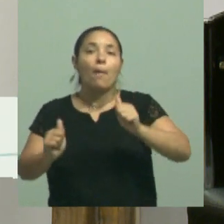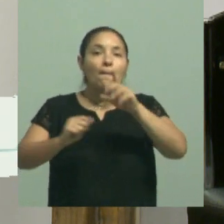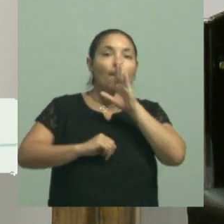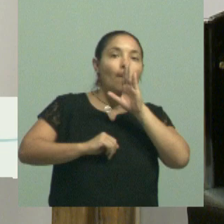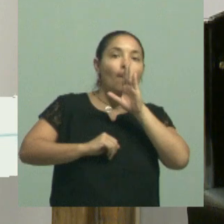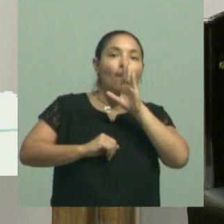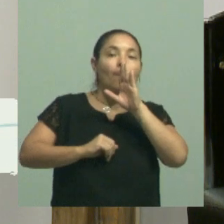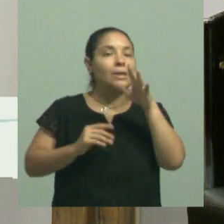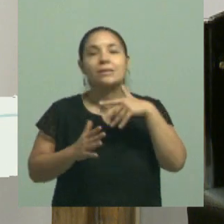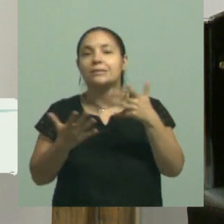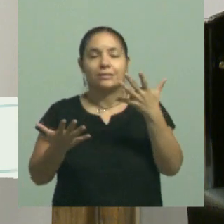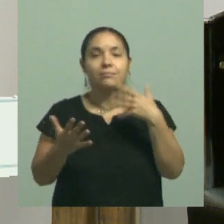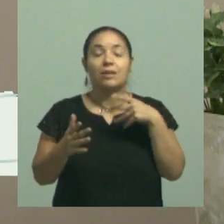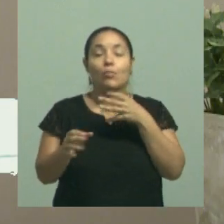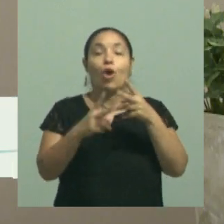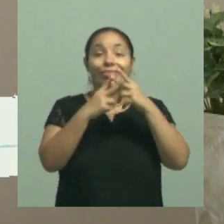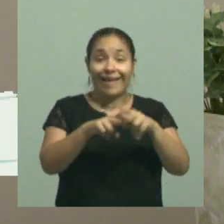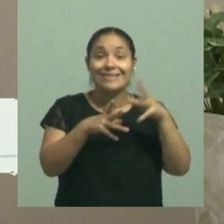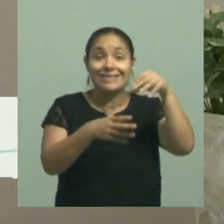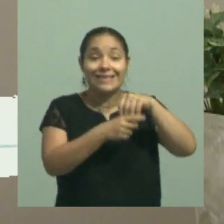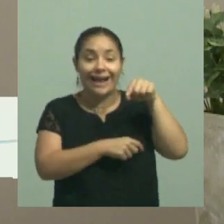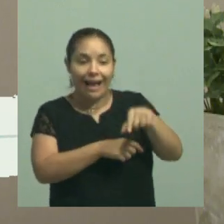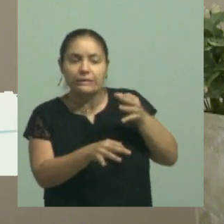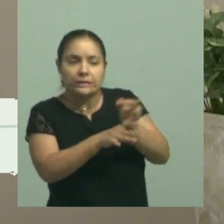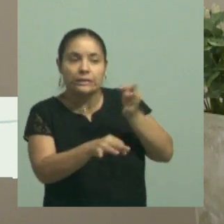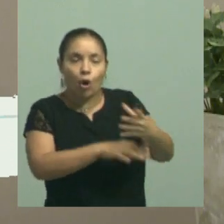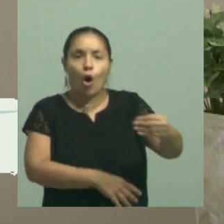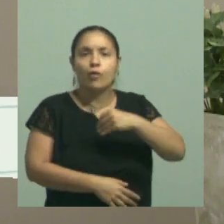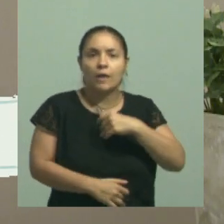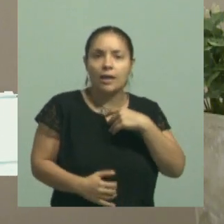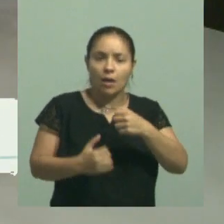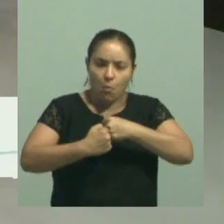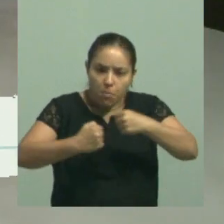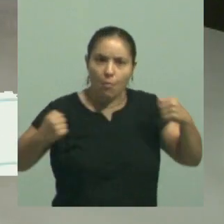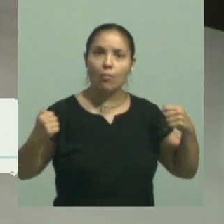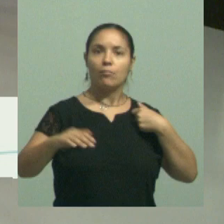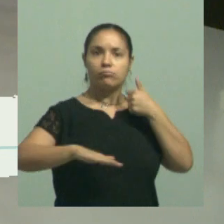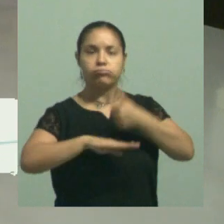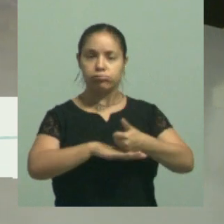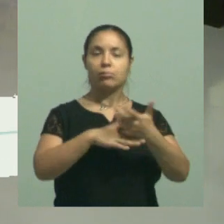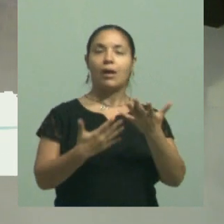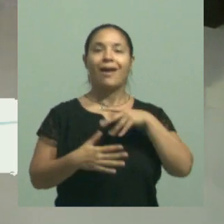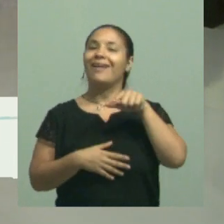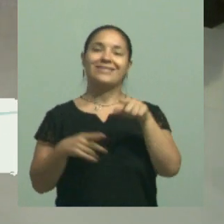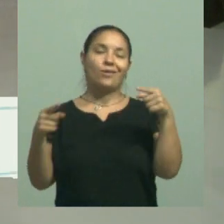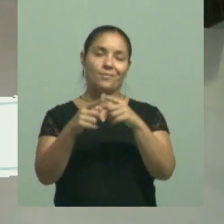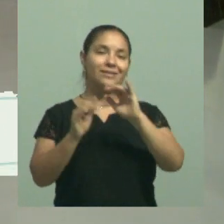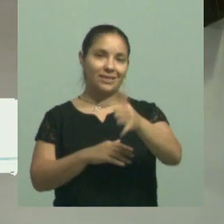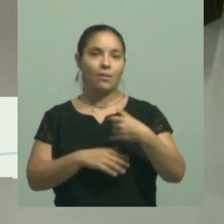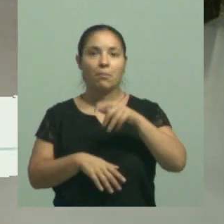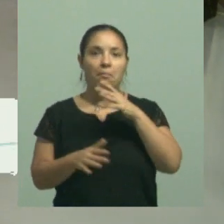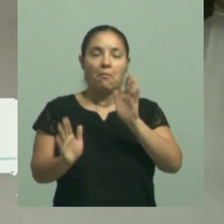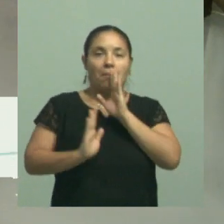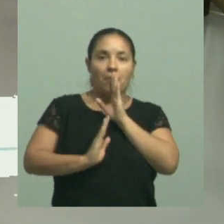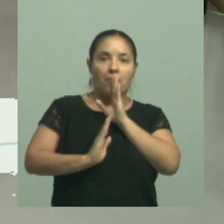el taller juega un poco a eso, ¿no? A tener esa confianza como para enfrentar la situación. Exacto, esa es la idea. Es decir, que no te quedes